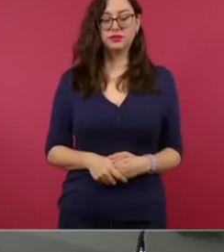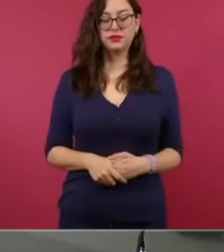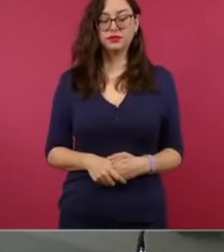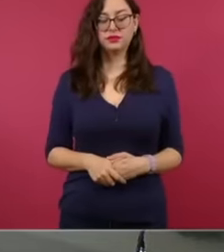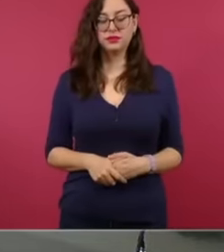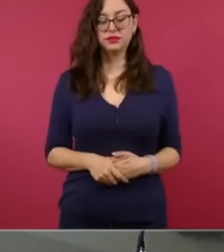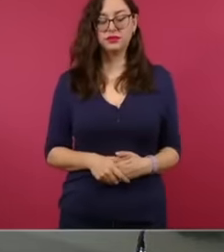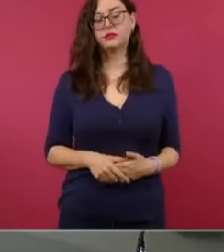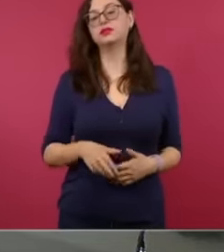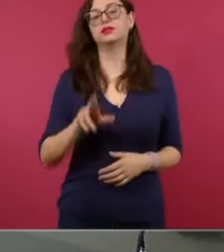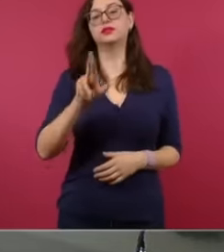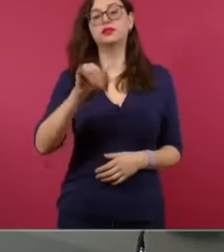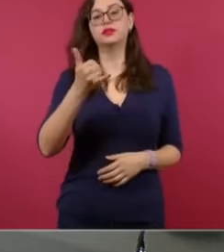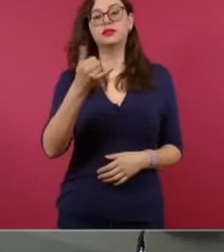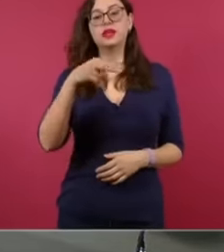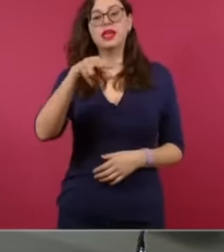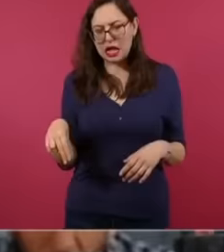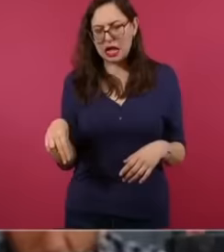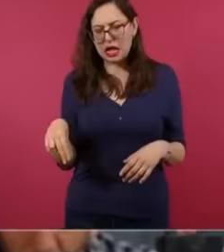la consentida.